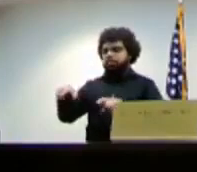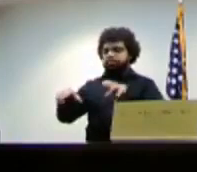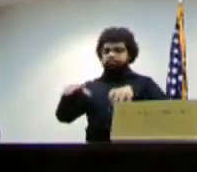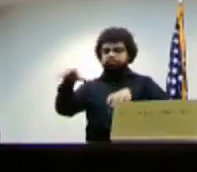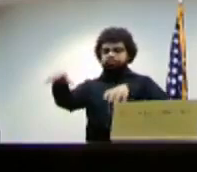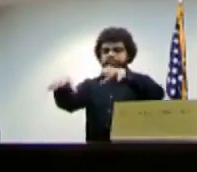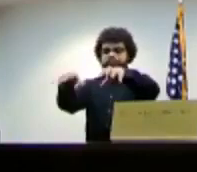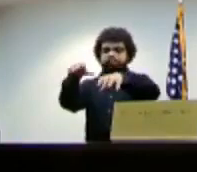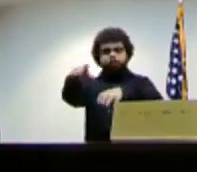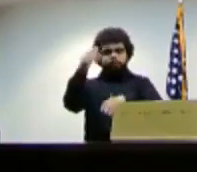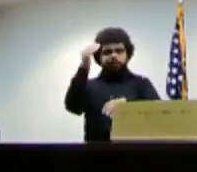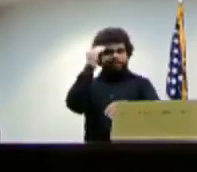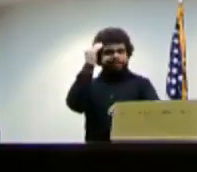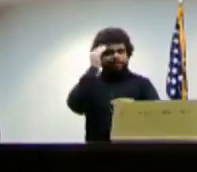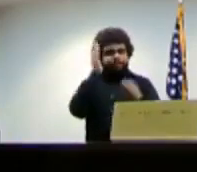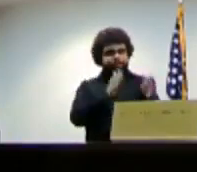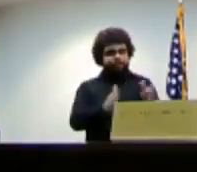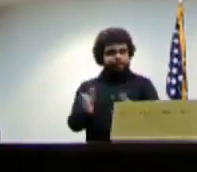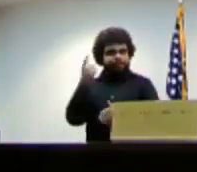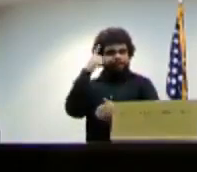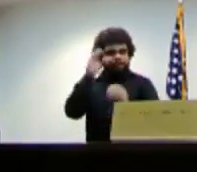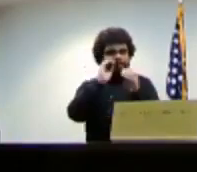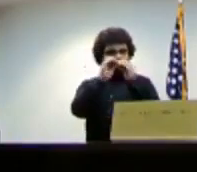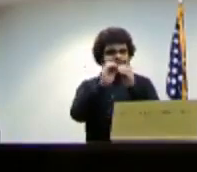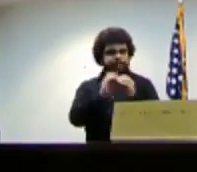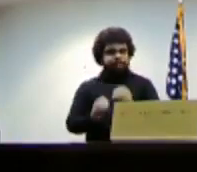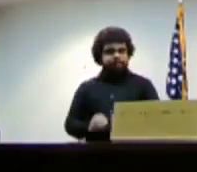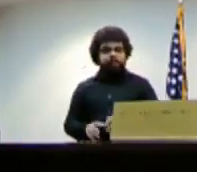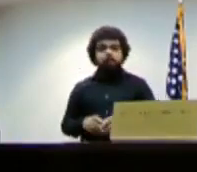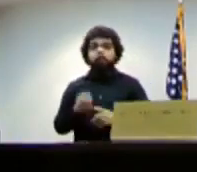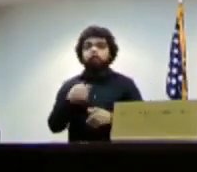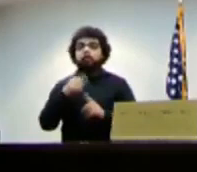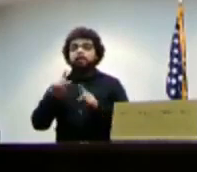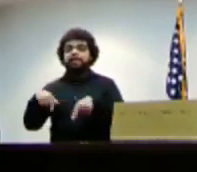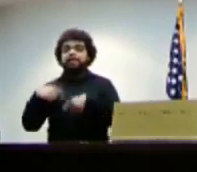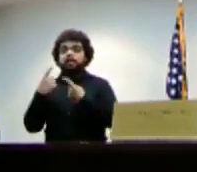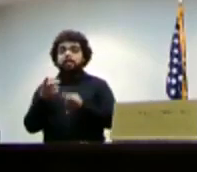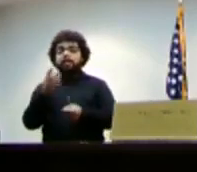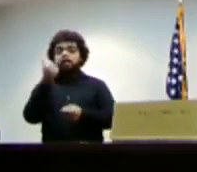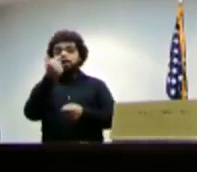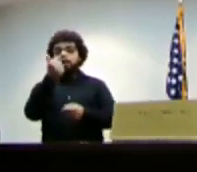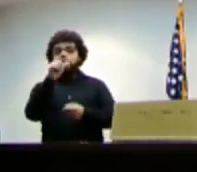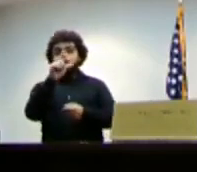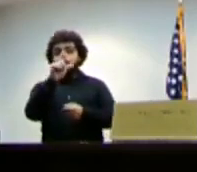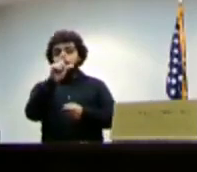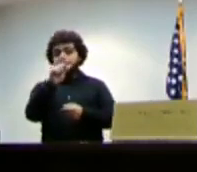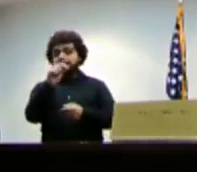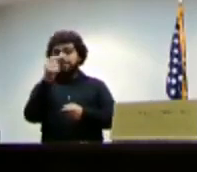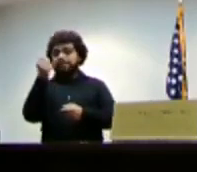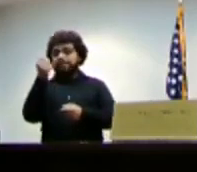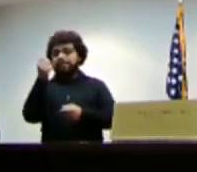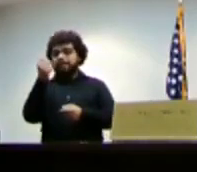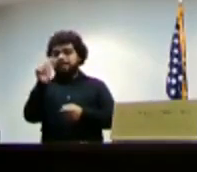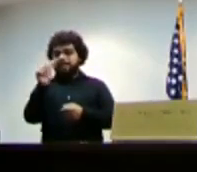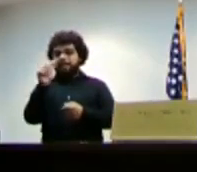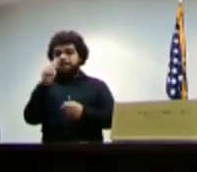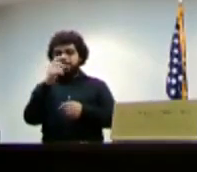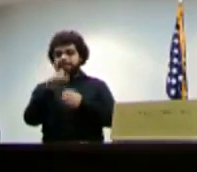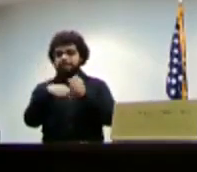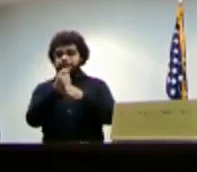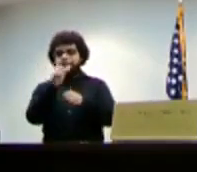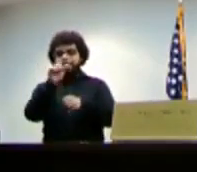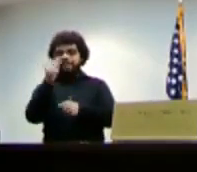¿Conoce de los planes de mantenimiento? Desde el 2010, que comencé como jefe de central, he estado expuesto a la